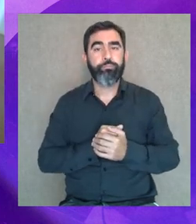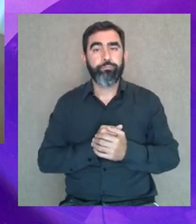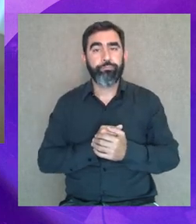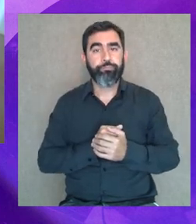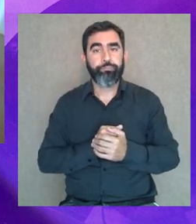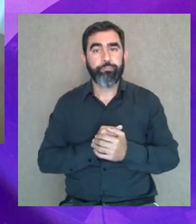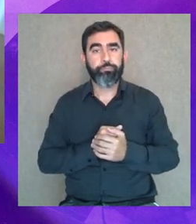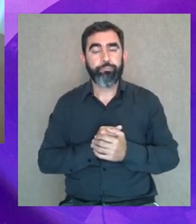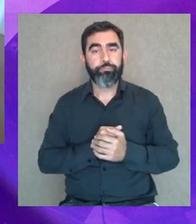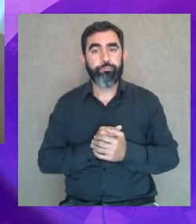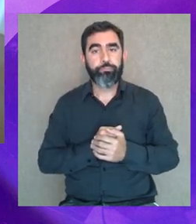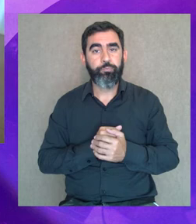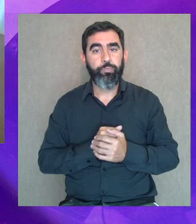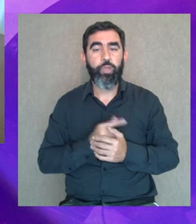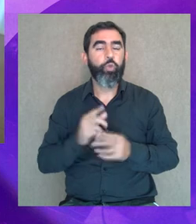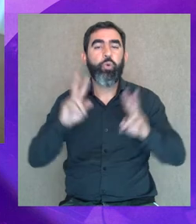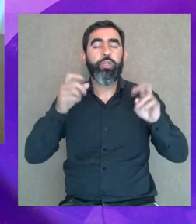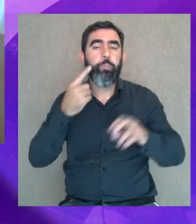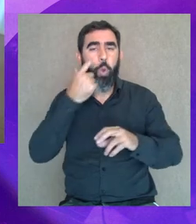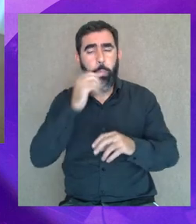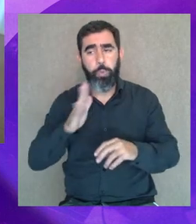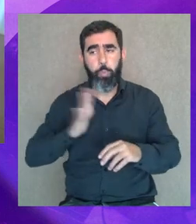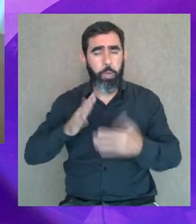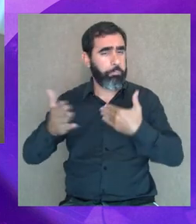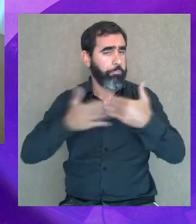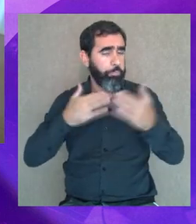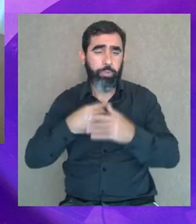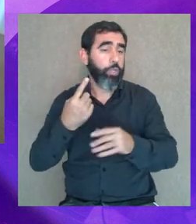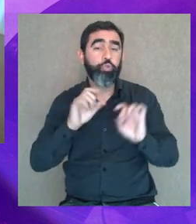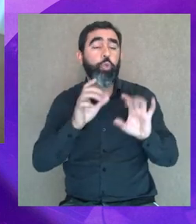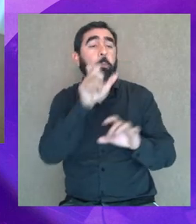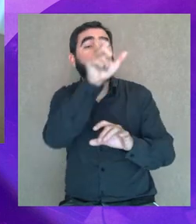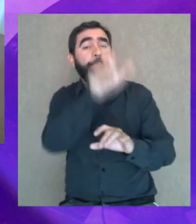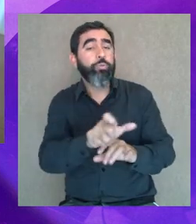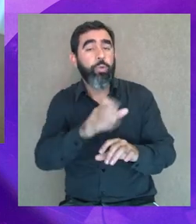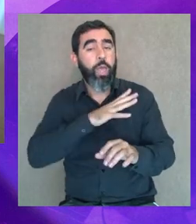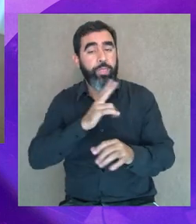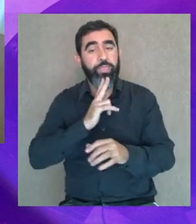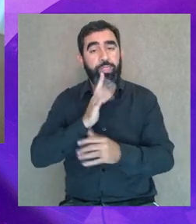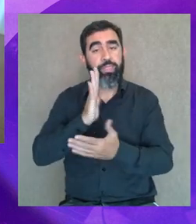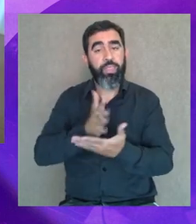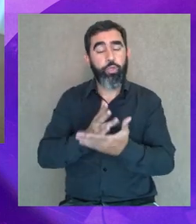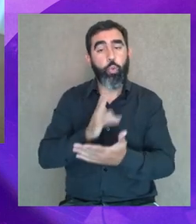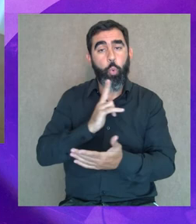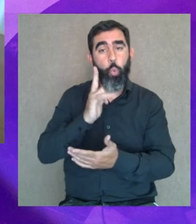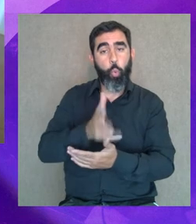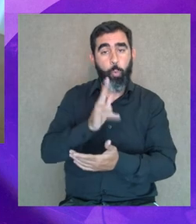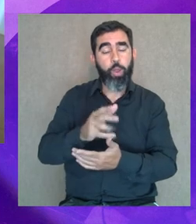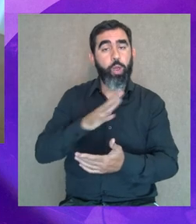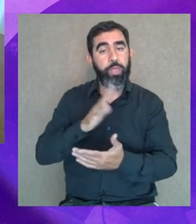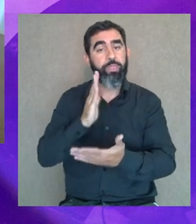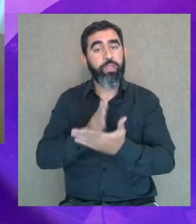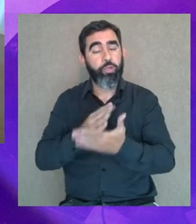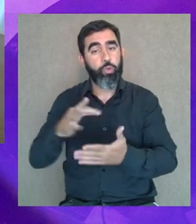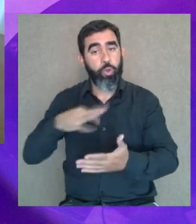sea que no es un tema para ellos él sí se asombra de sus mujer sus personas tenés derechos humanos tienes derecho a la